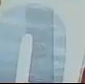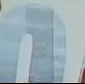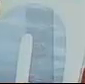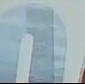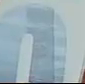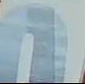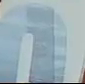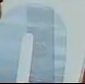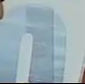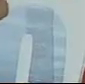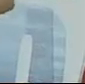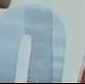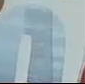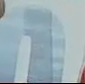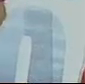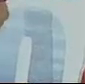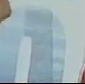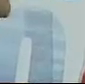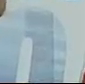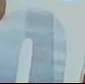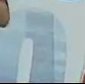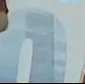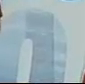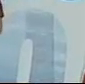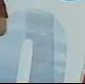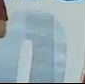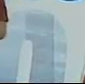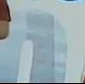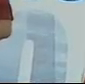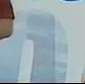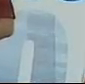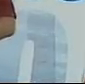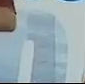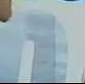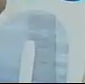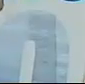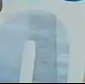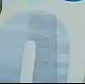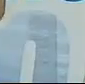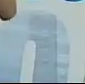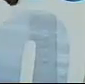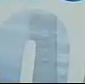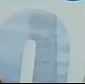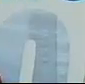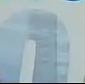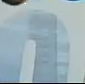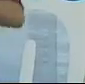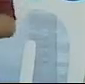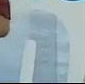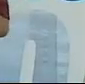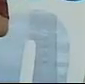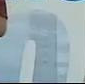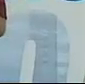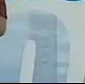Nicolás Maduro, bueno, firme junto al pueblo de Amazonas. El presidente Maduro está ahorita en